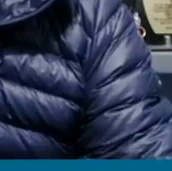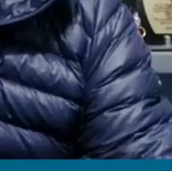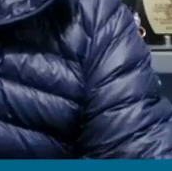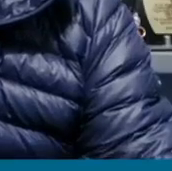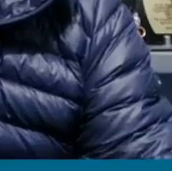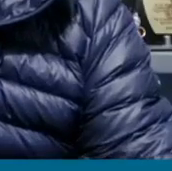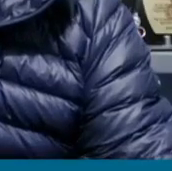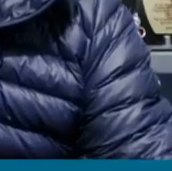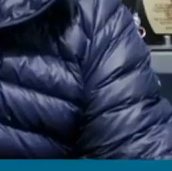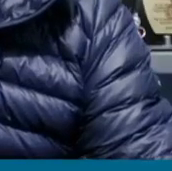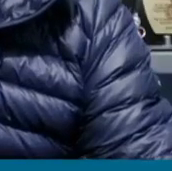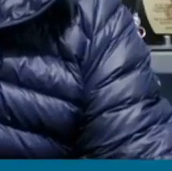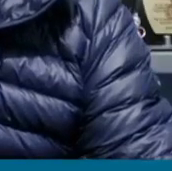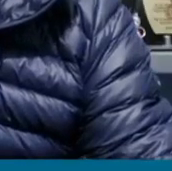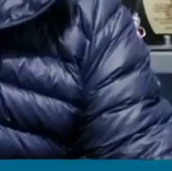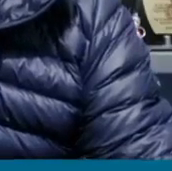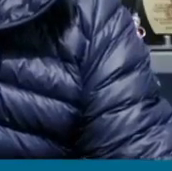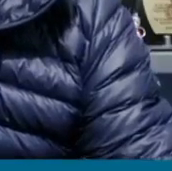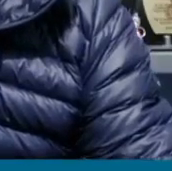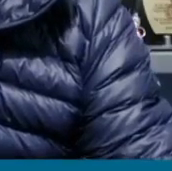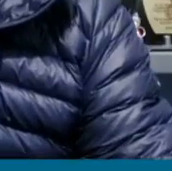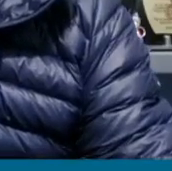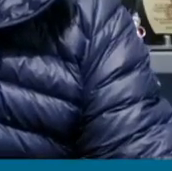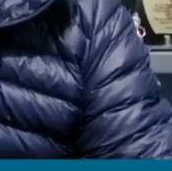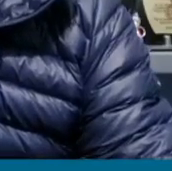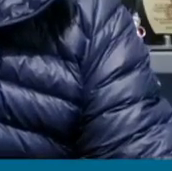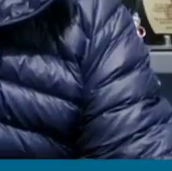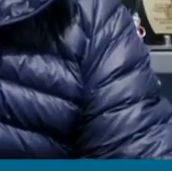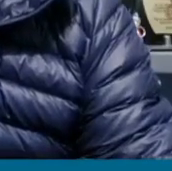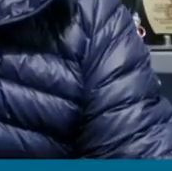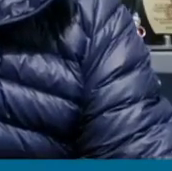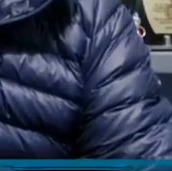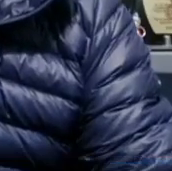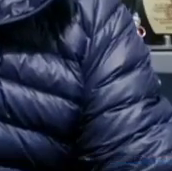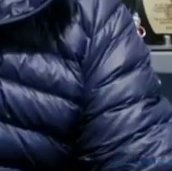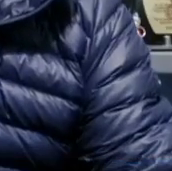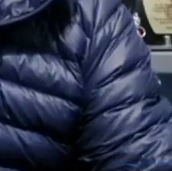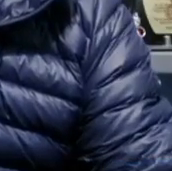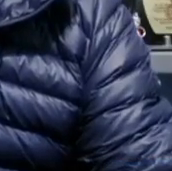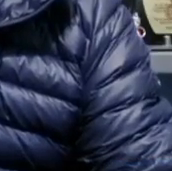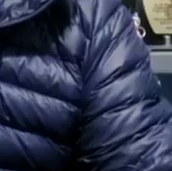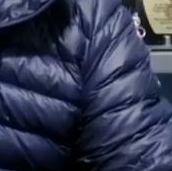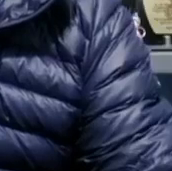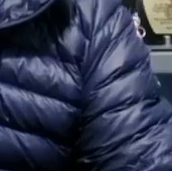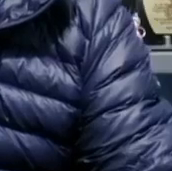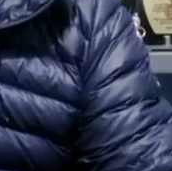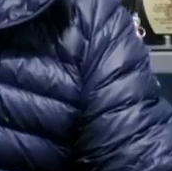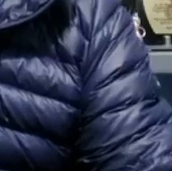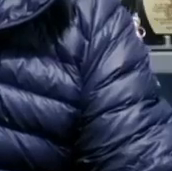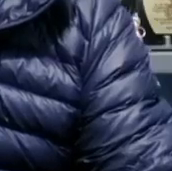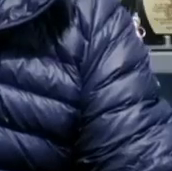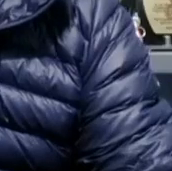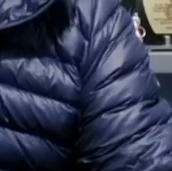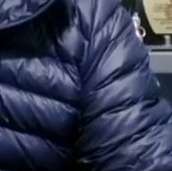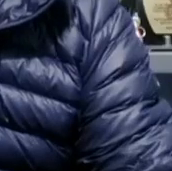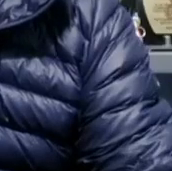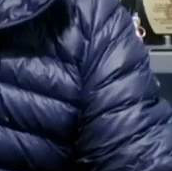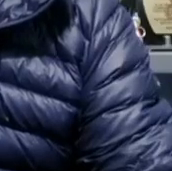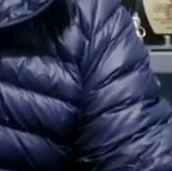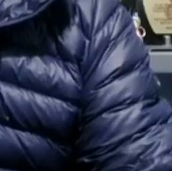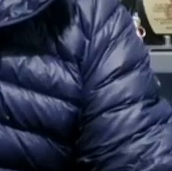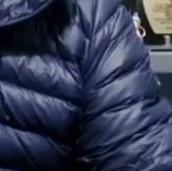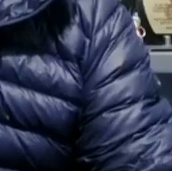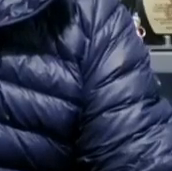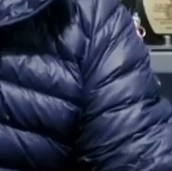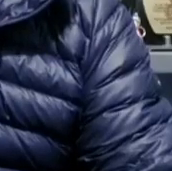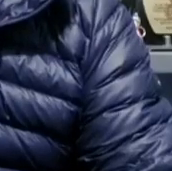poder así desarrollar este tipo de planes de manejo que son efectivamente positivos para la población boliviana. Muchísimas gracias por